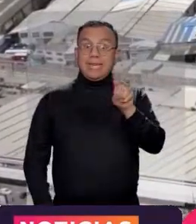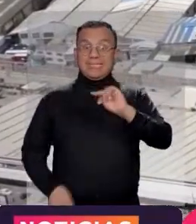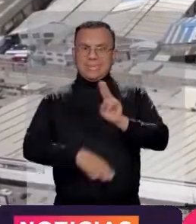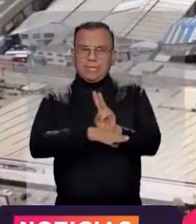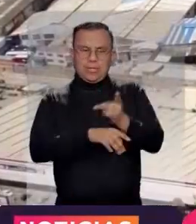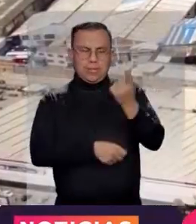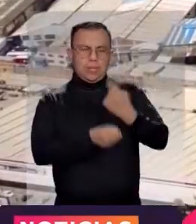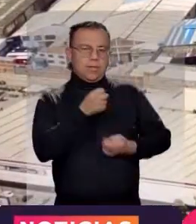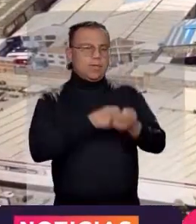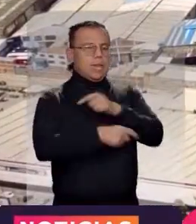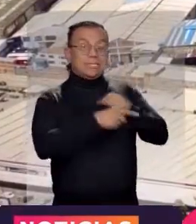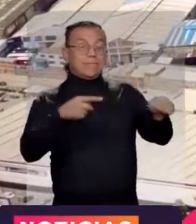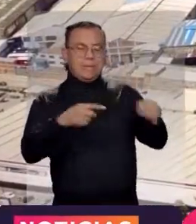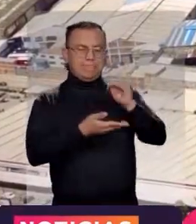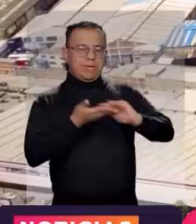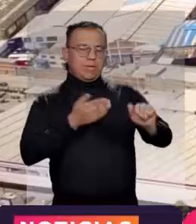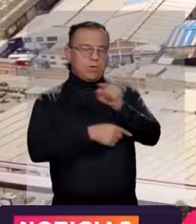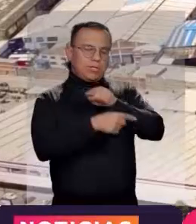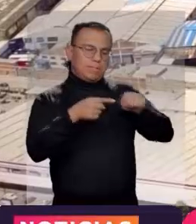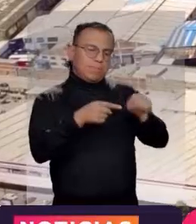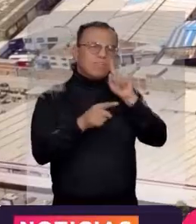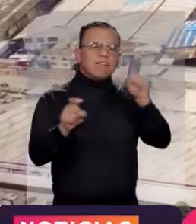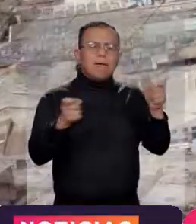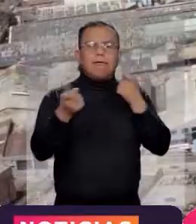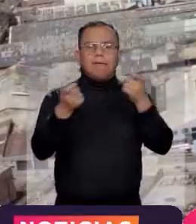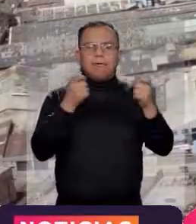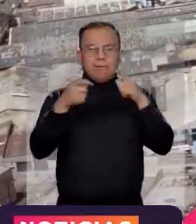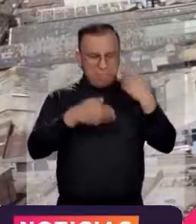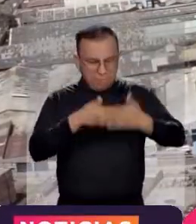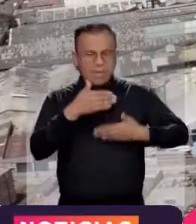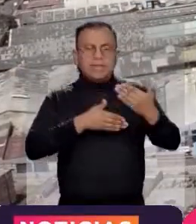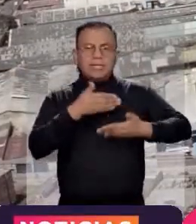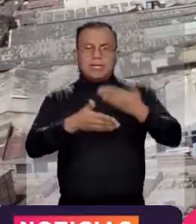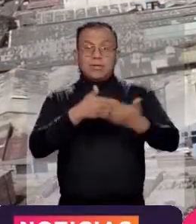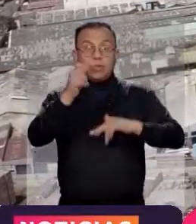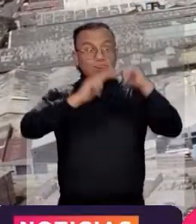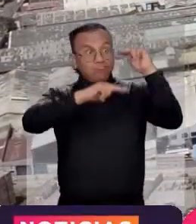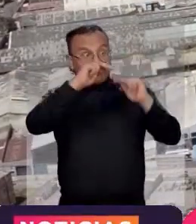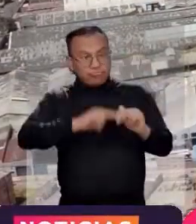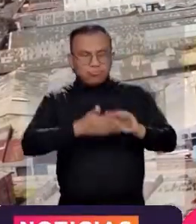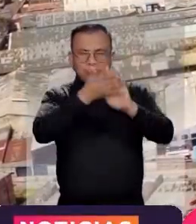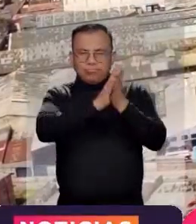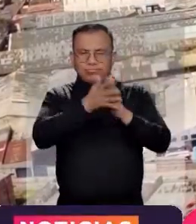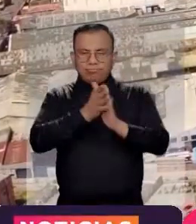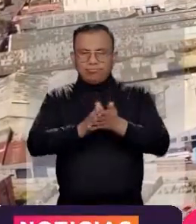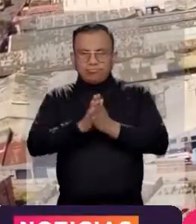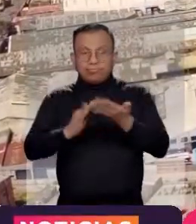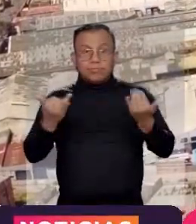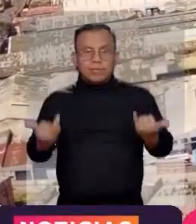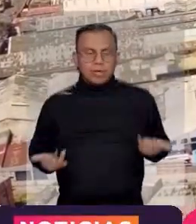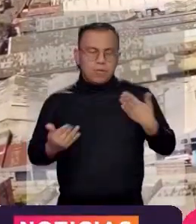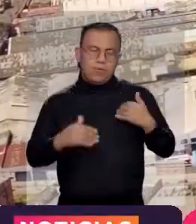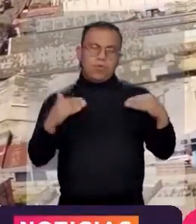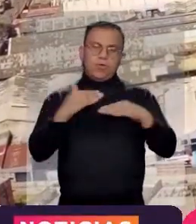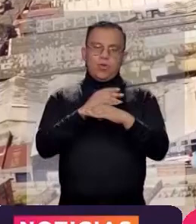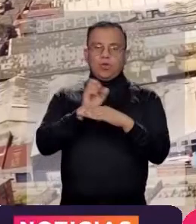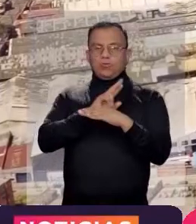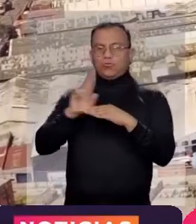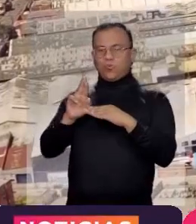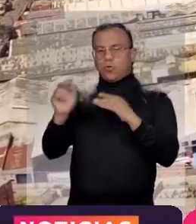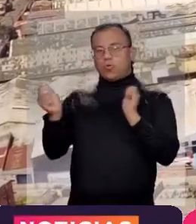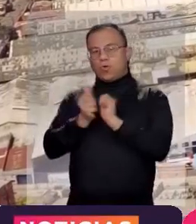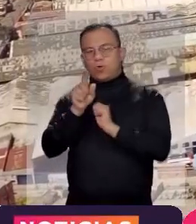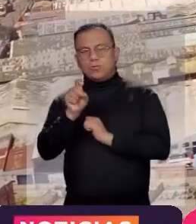semana pasada recibieron el plan de manejo de tránsito para empezar con la destrucción de la estructura que conecta la autopista sur con la